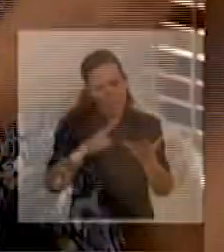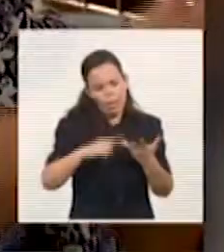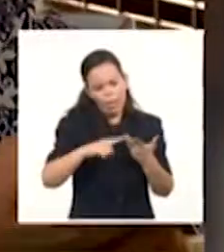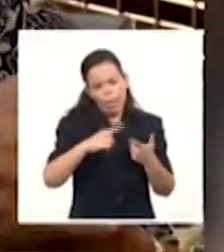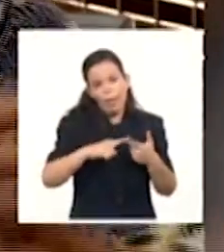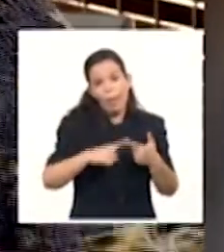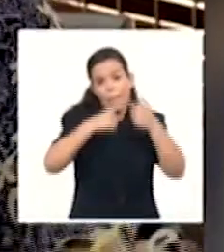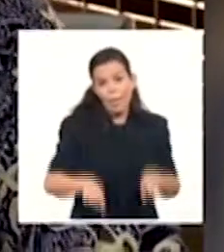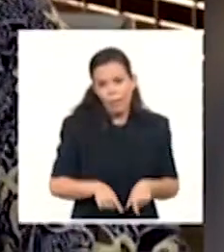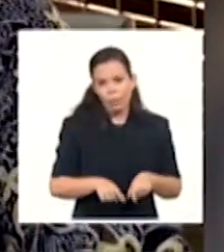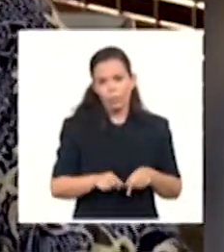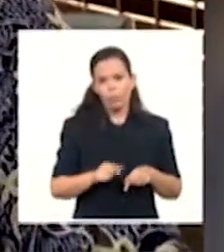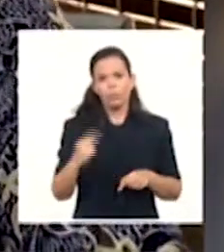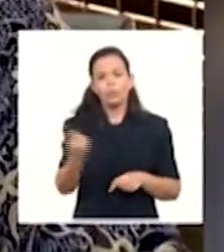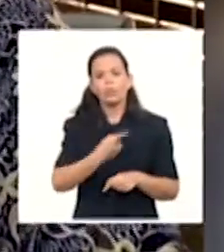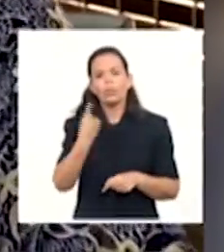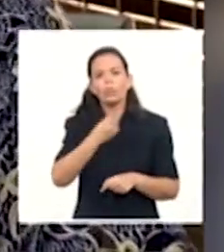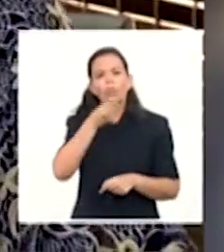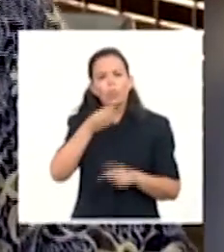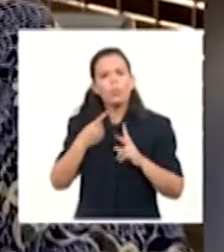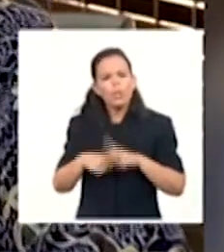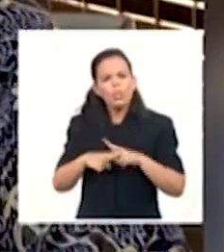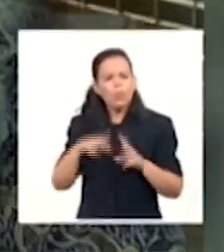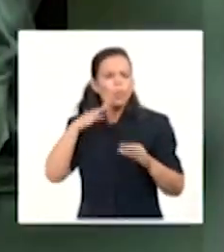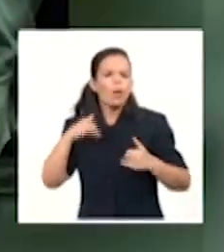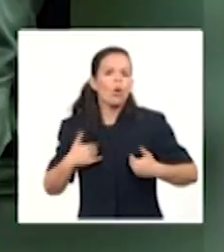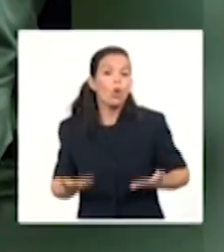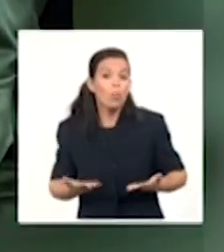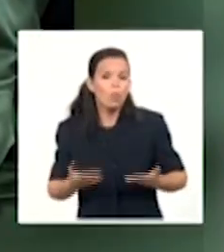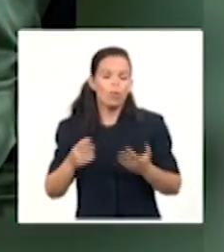vamos... O sea, una gente así, optimista.